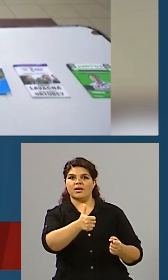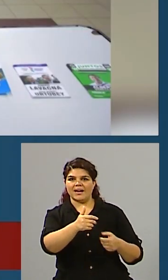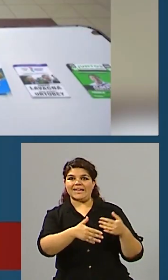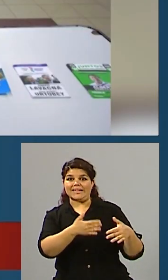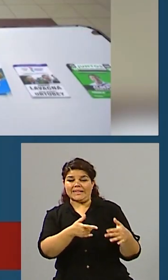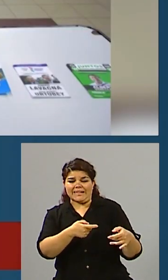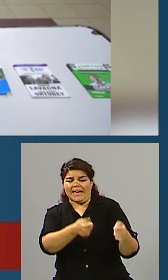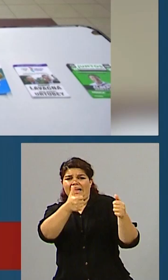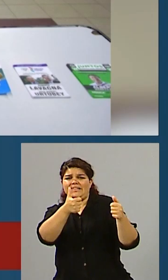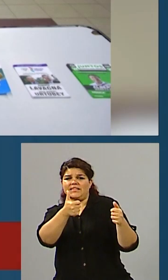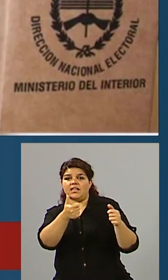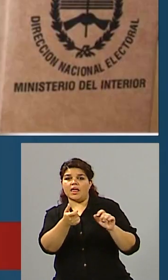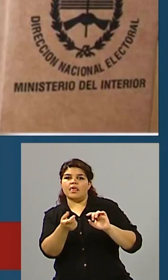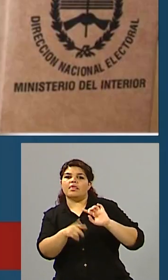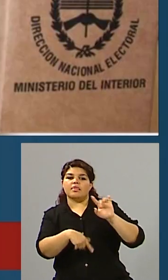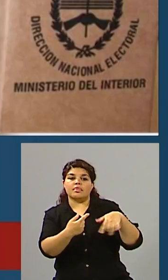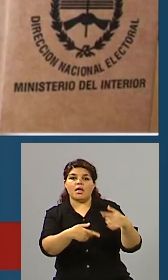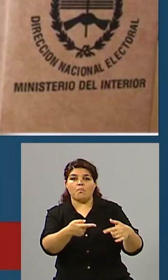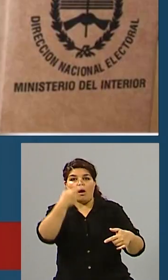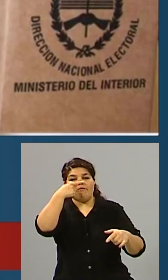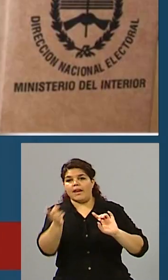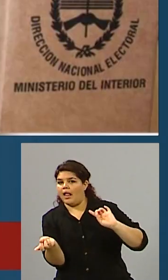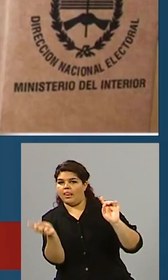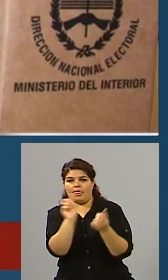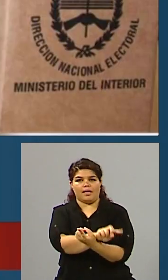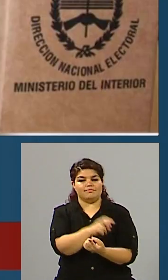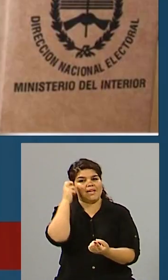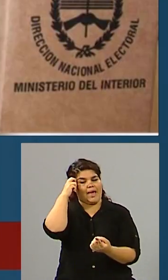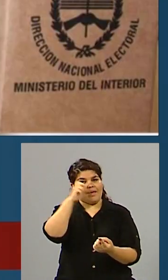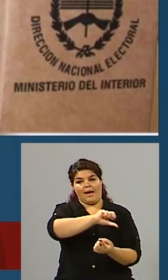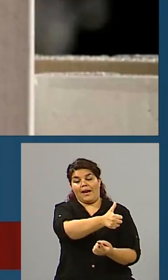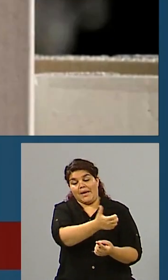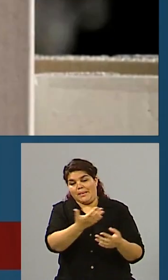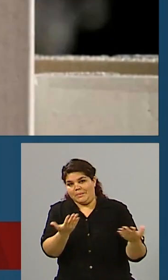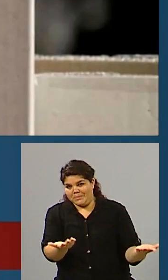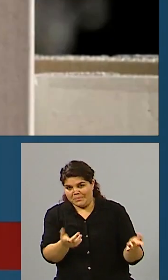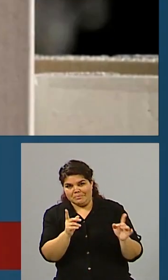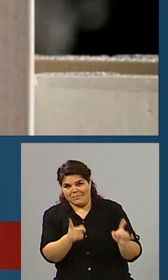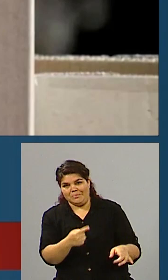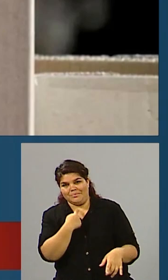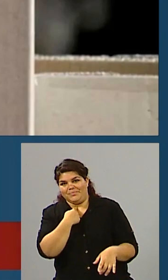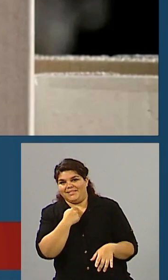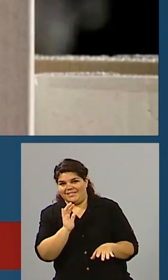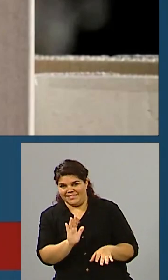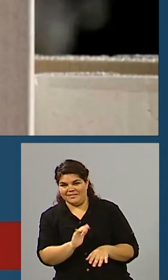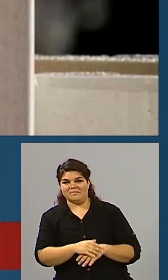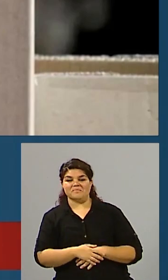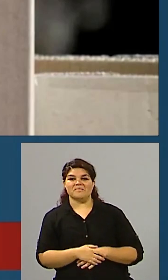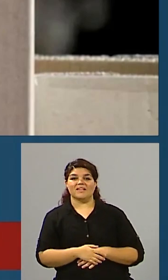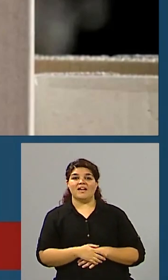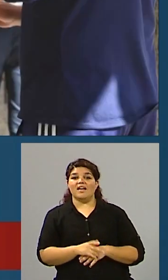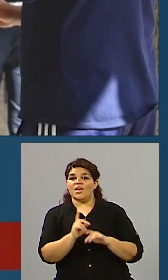que cambió directamente el color de ese mapa. También hay que decir que ese mapa final de la elección, ya